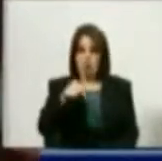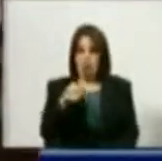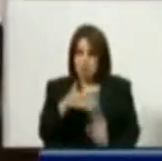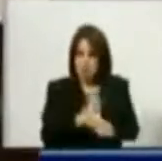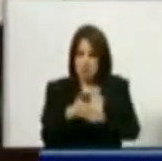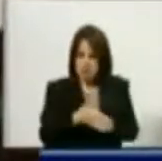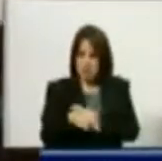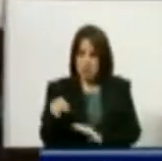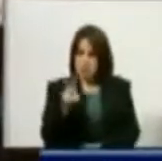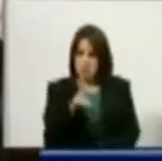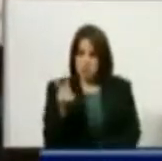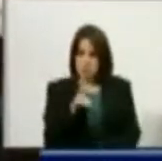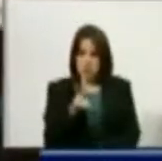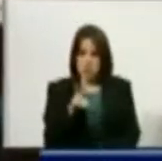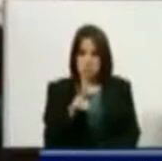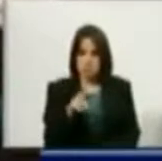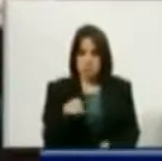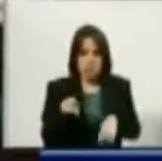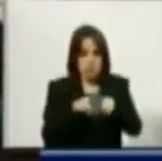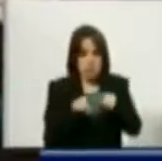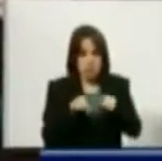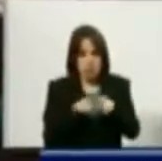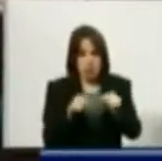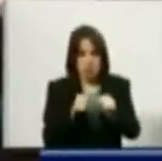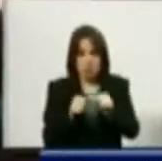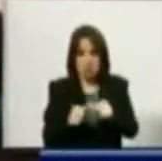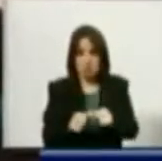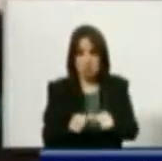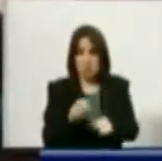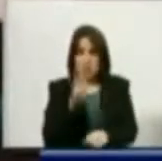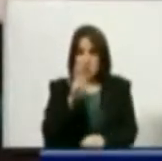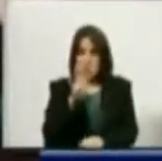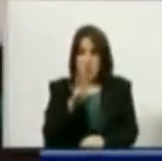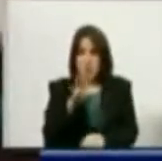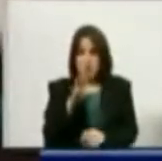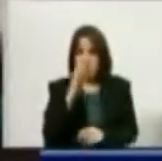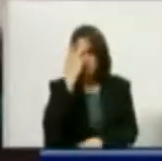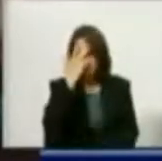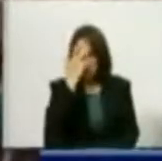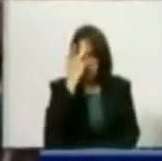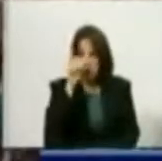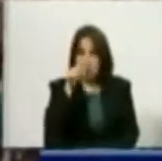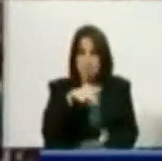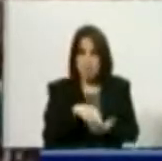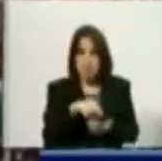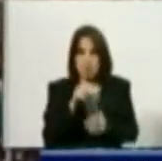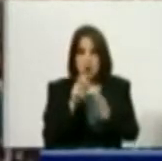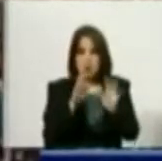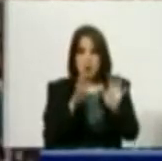en Venezuela Es la continuación del cuatro de febrero de 19